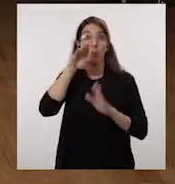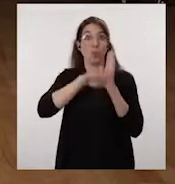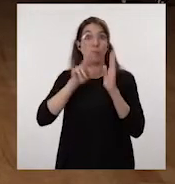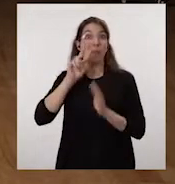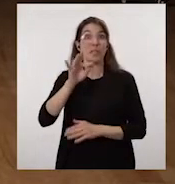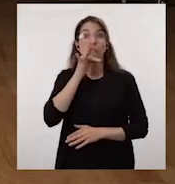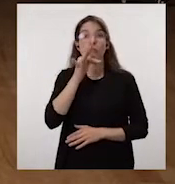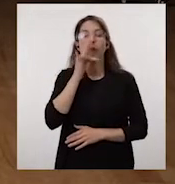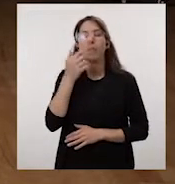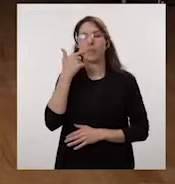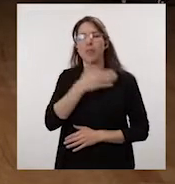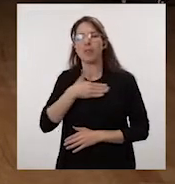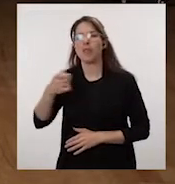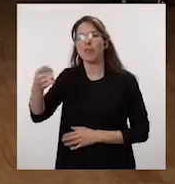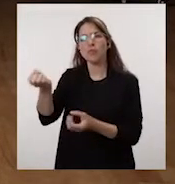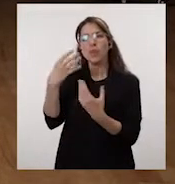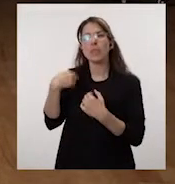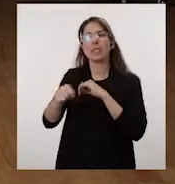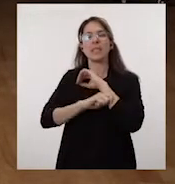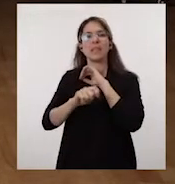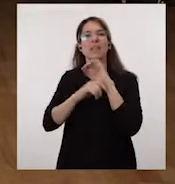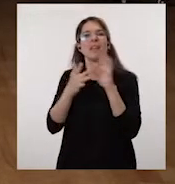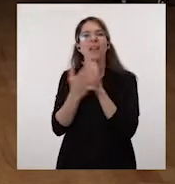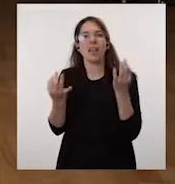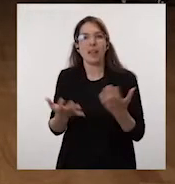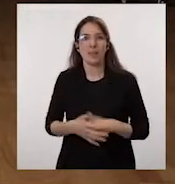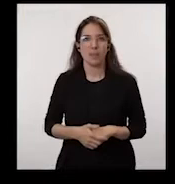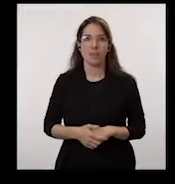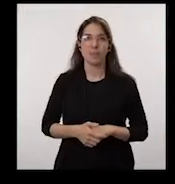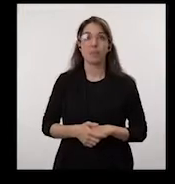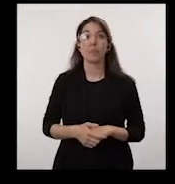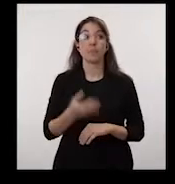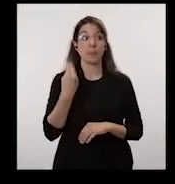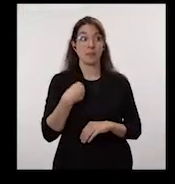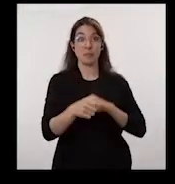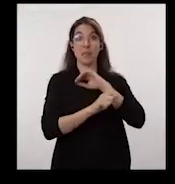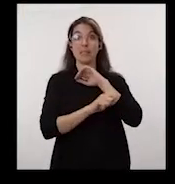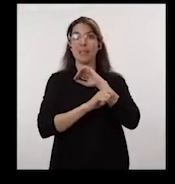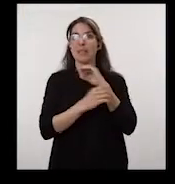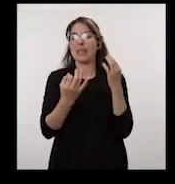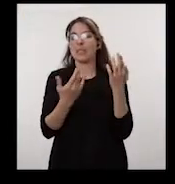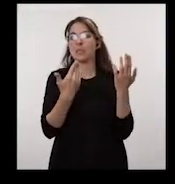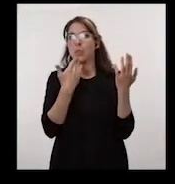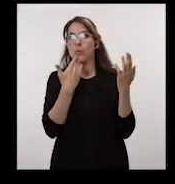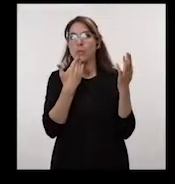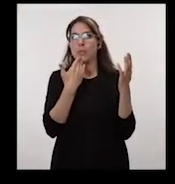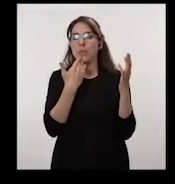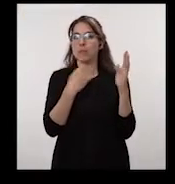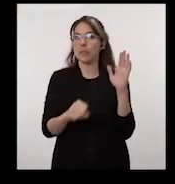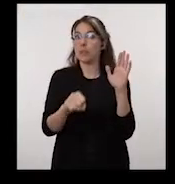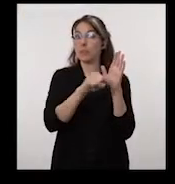lanzamiento me gustaría que nos contaras en qué consiste esta estrategia pues esta estrategia consiste en un distintivo